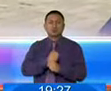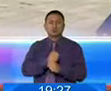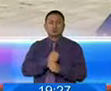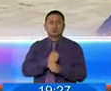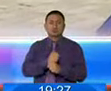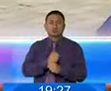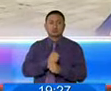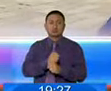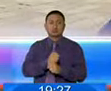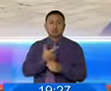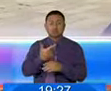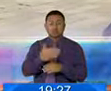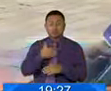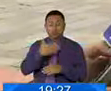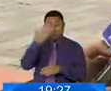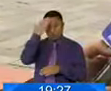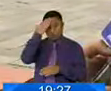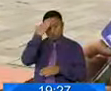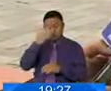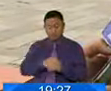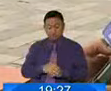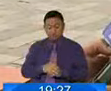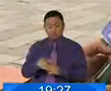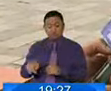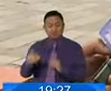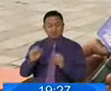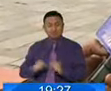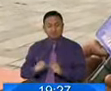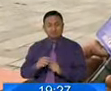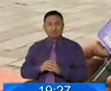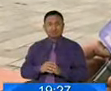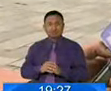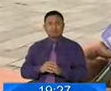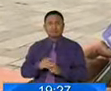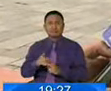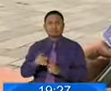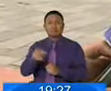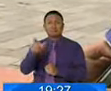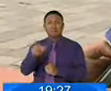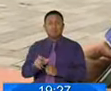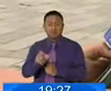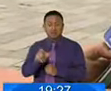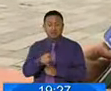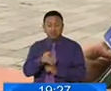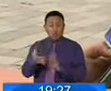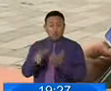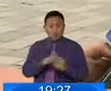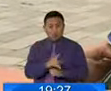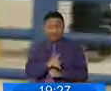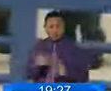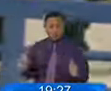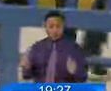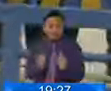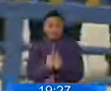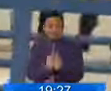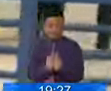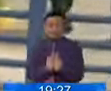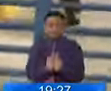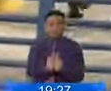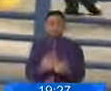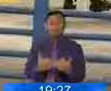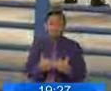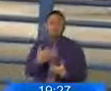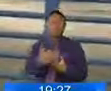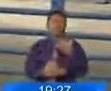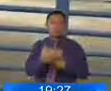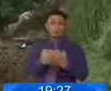hemos podido conocer. Sería parte del círculo de esta persona, de la difunta. La justicia se encargará